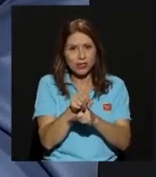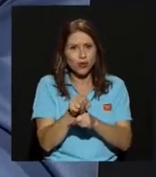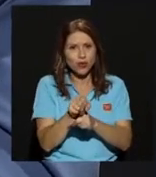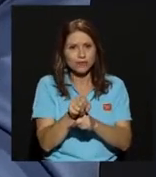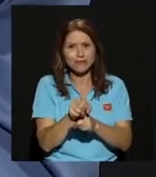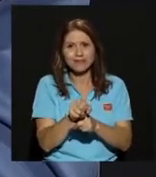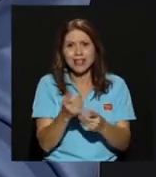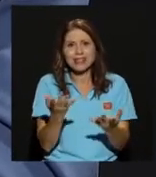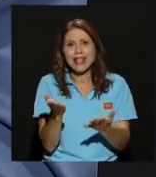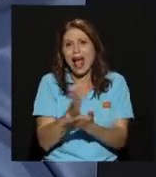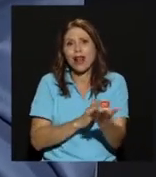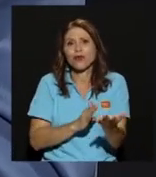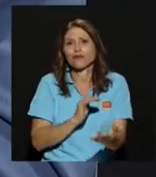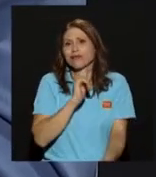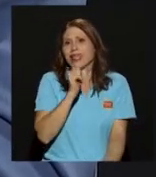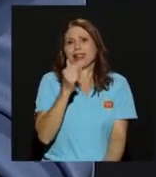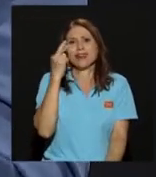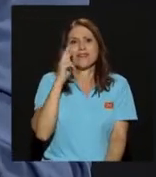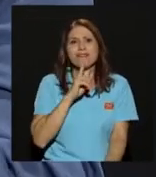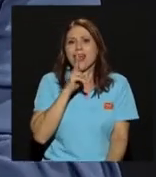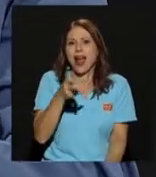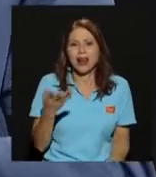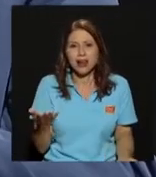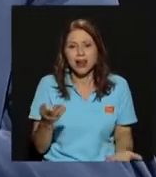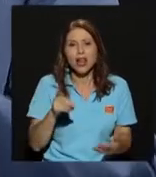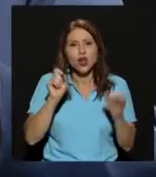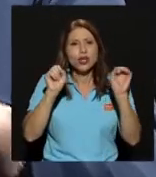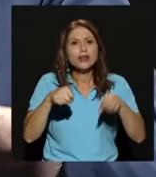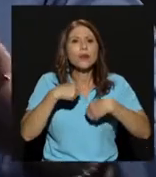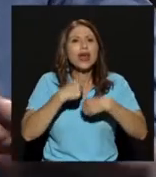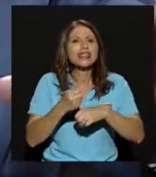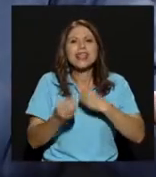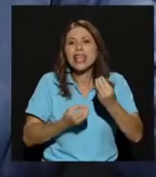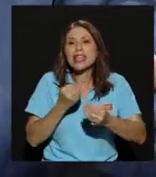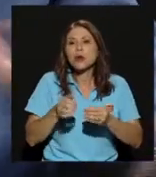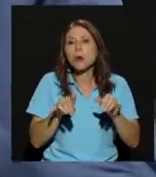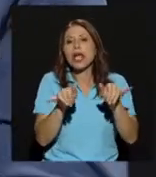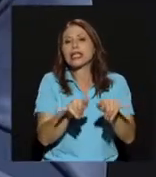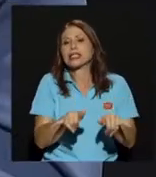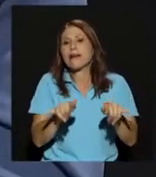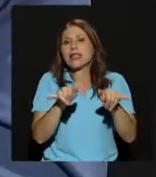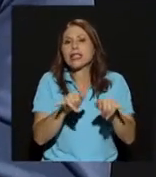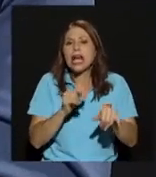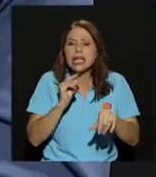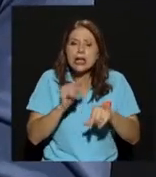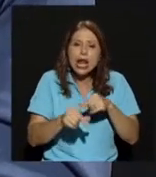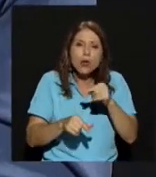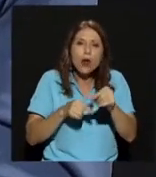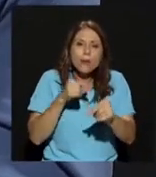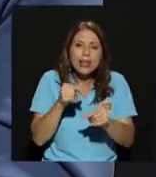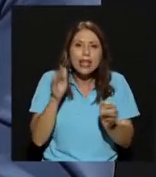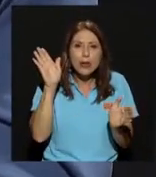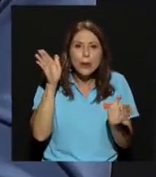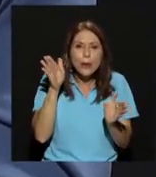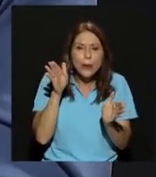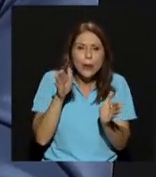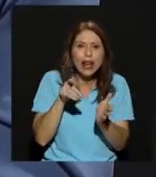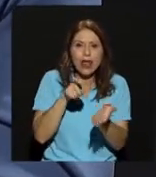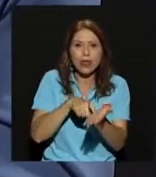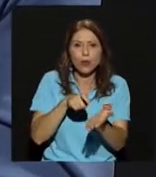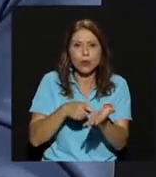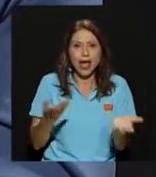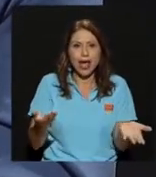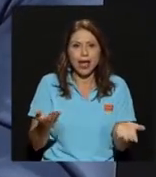casi irreal verdad lo que se puede hacer es estabilizar y gradualmente empezar a bajar las deudas y